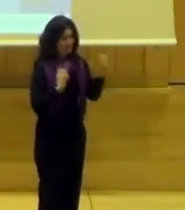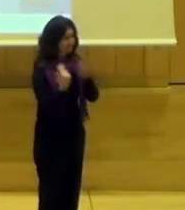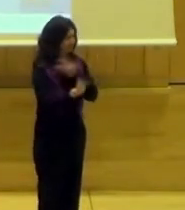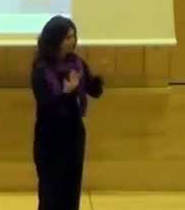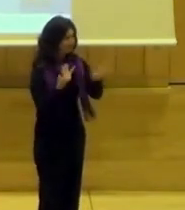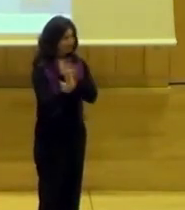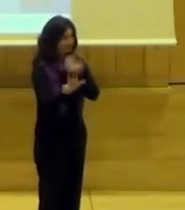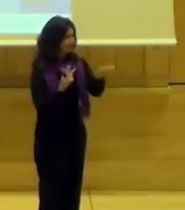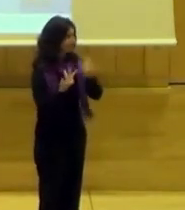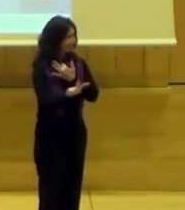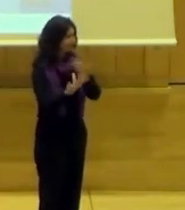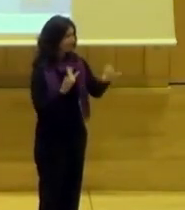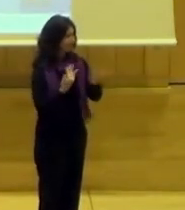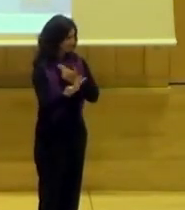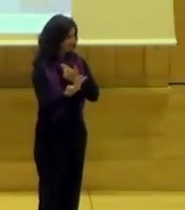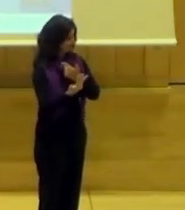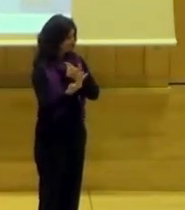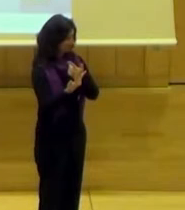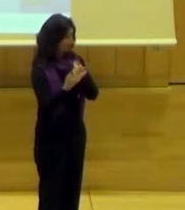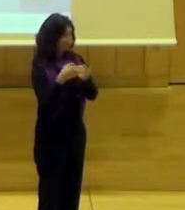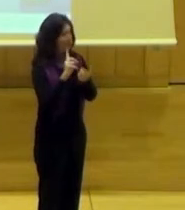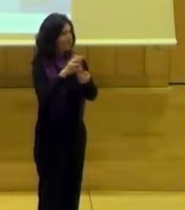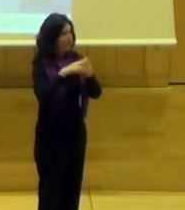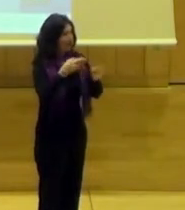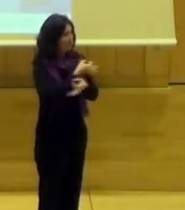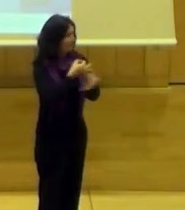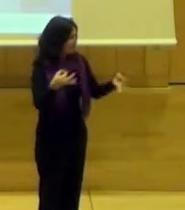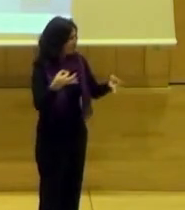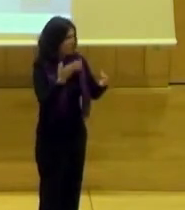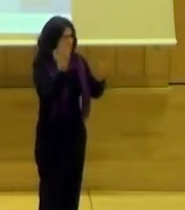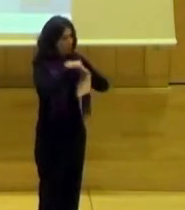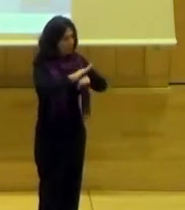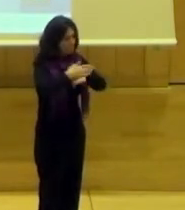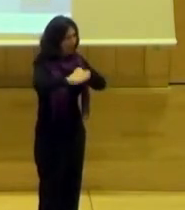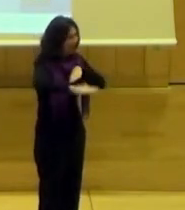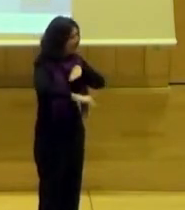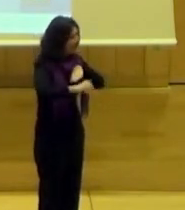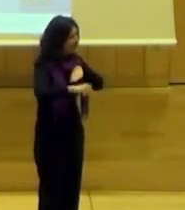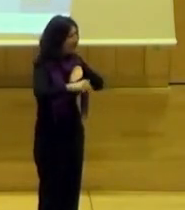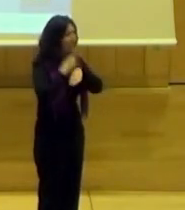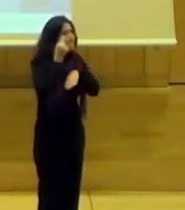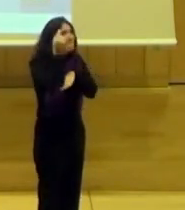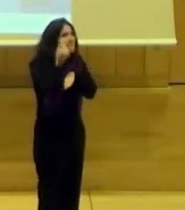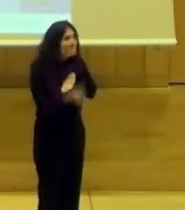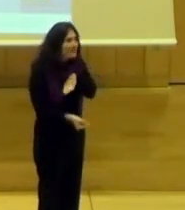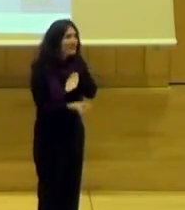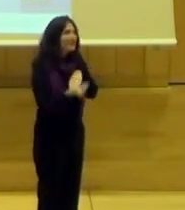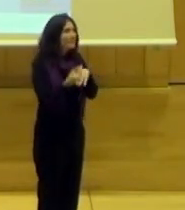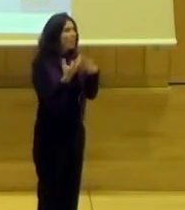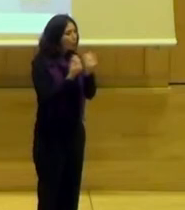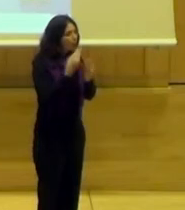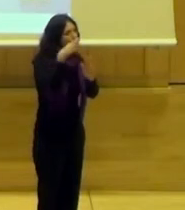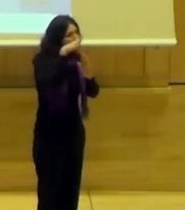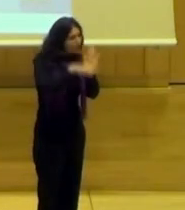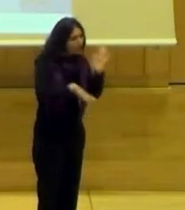no están, digamos, adecentados convenientemente, es decir, no tienen un pavimento mínimo y ni ofrecen una